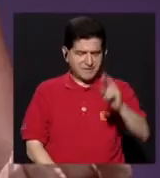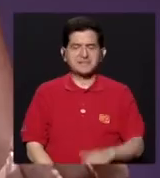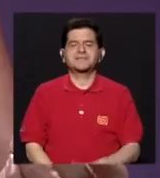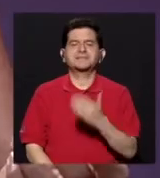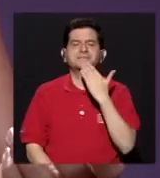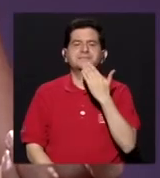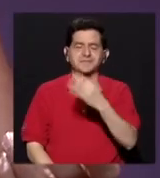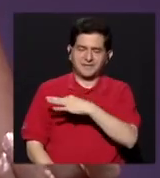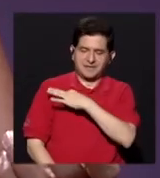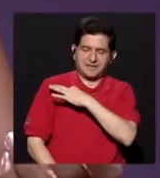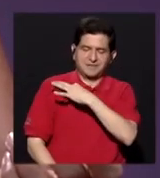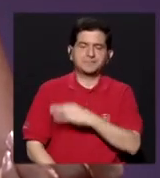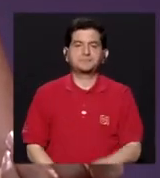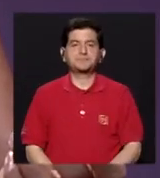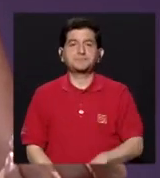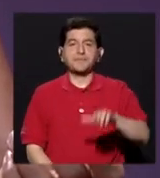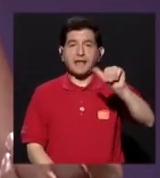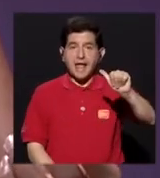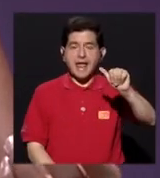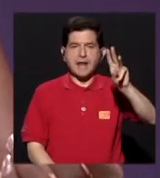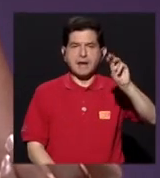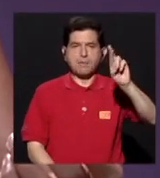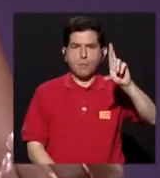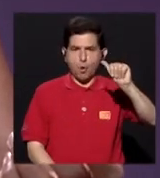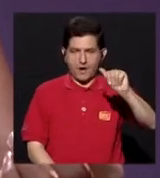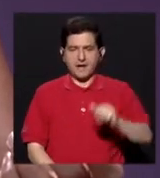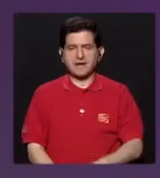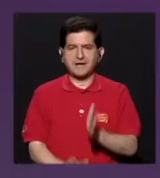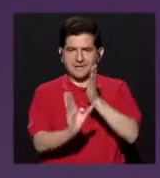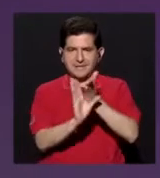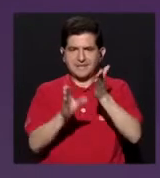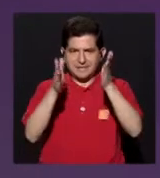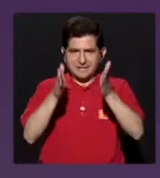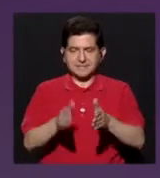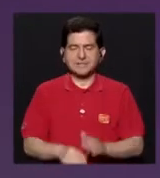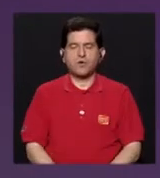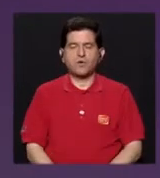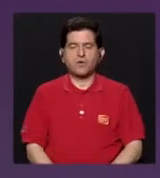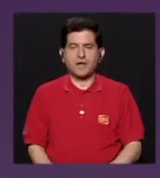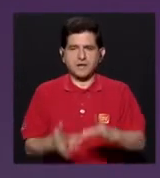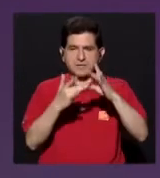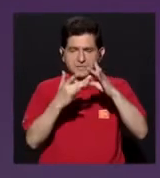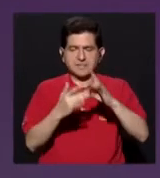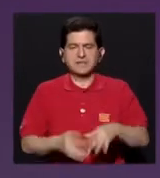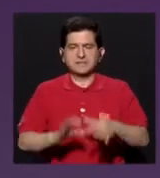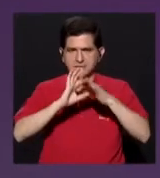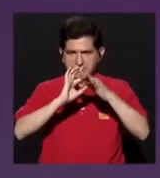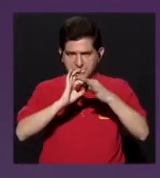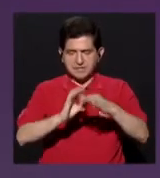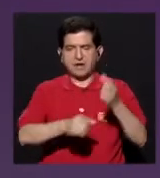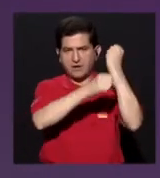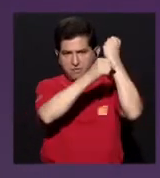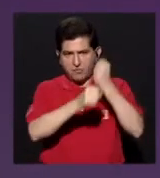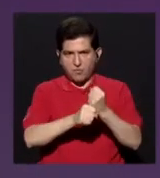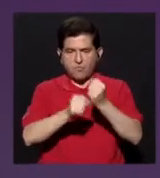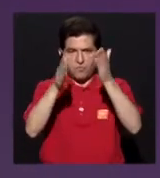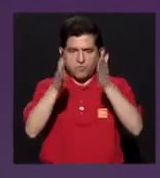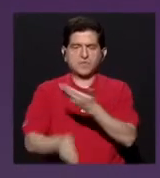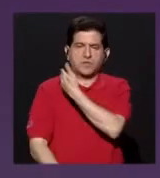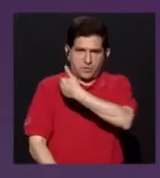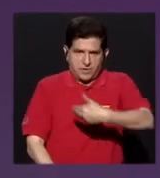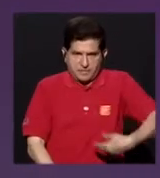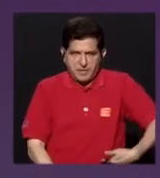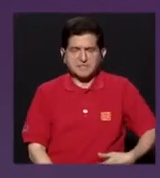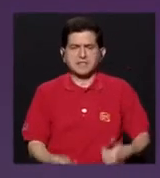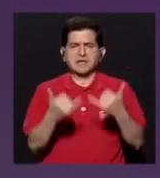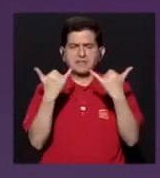invitación. Y también Ana Mora, quien es psicóloga, sexóloga y fundadora y presidenta